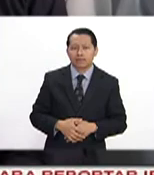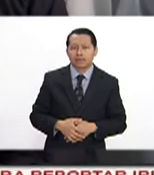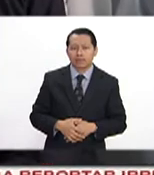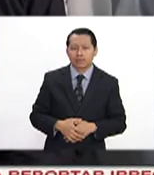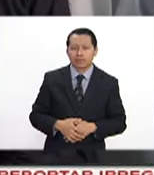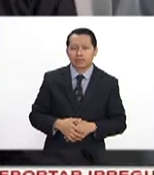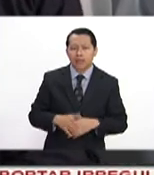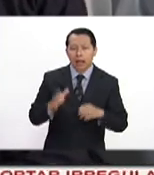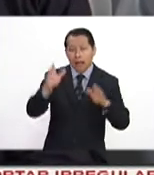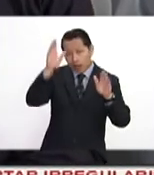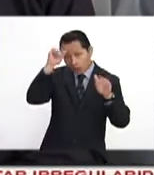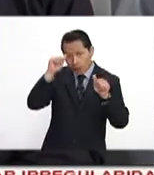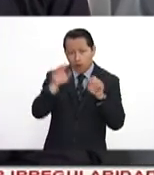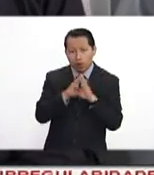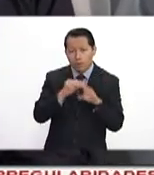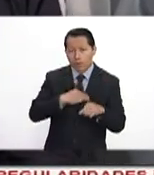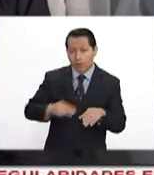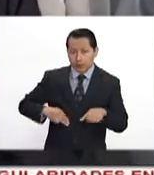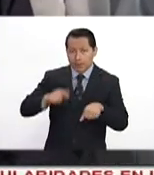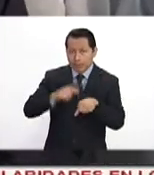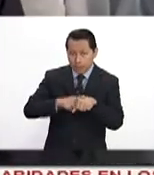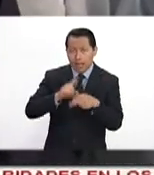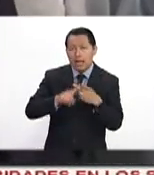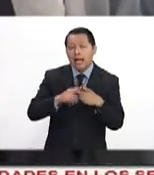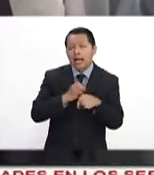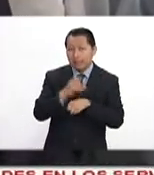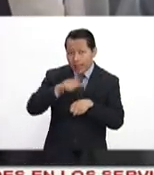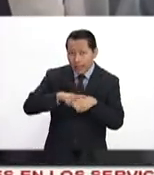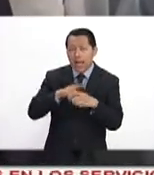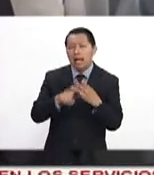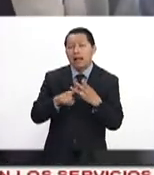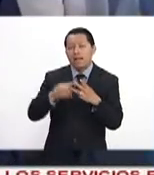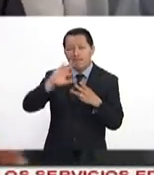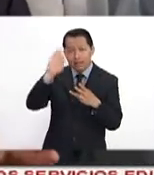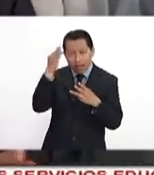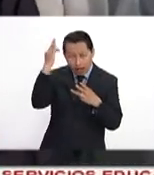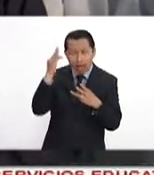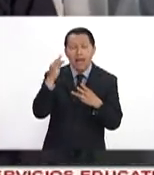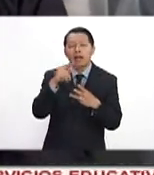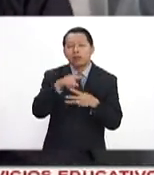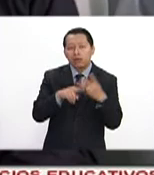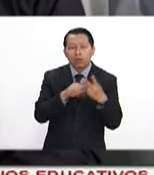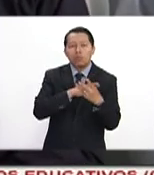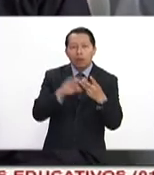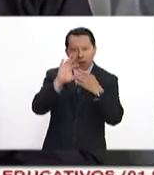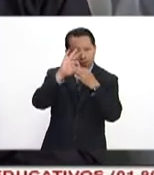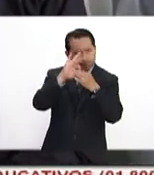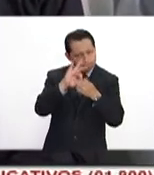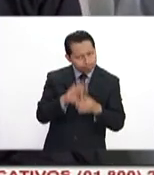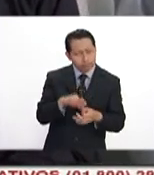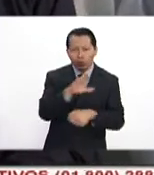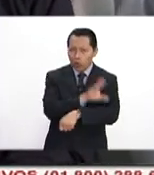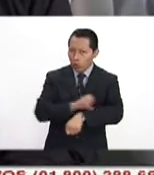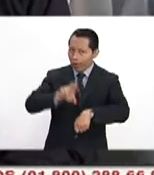Hemos acordado desde lo municipal, estatal y federal, en la coordinación, como lo ha dicho el gobernador,